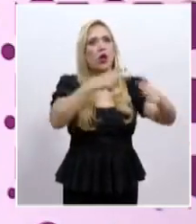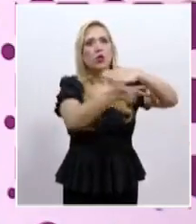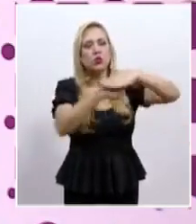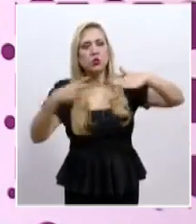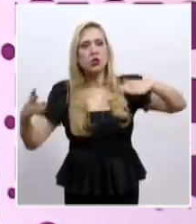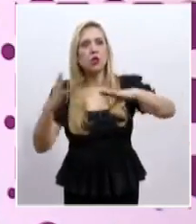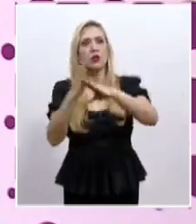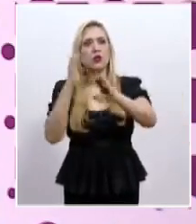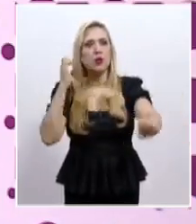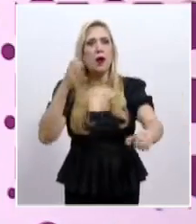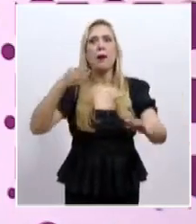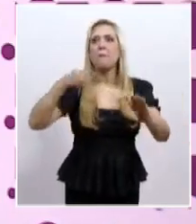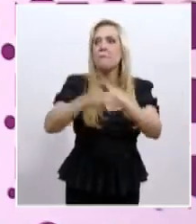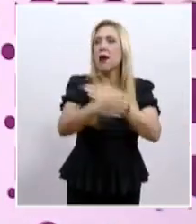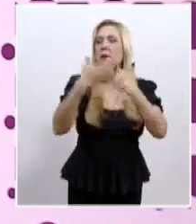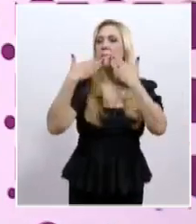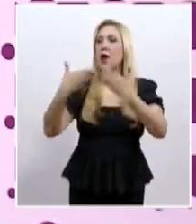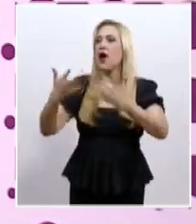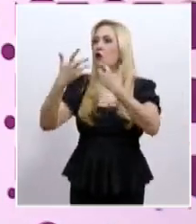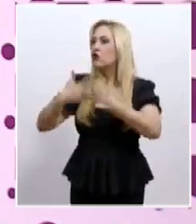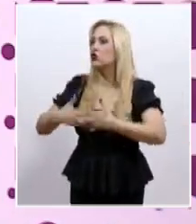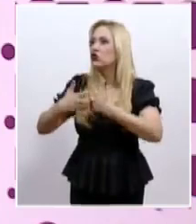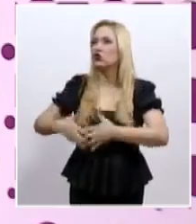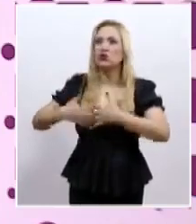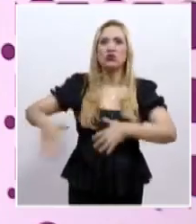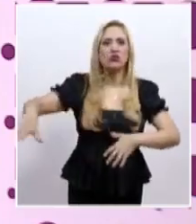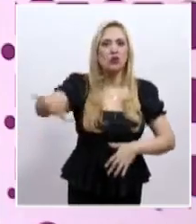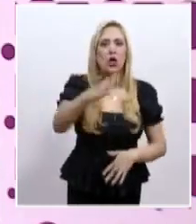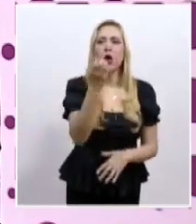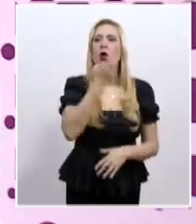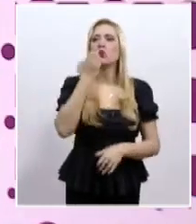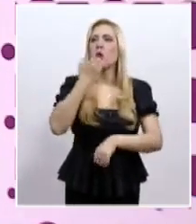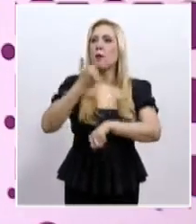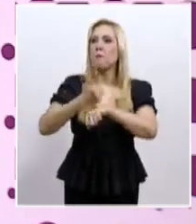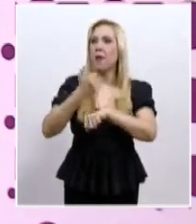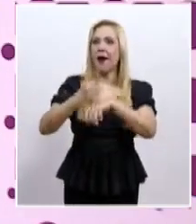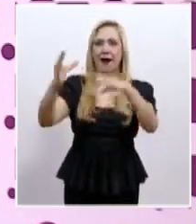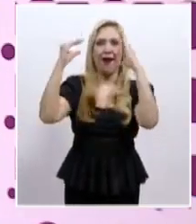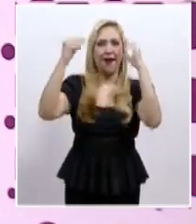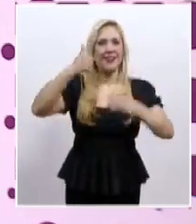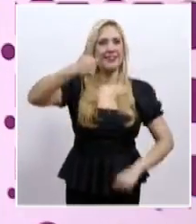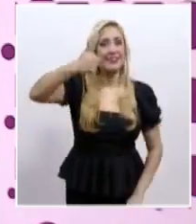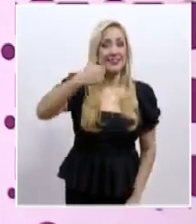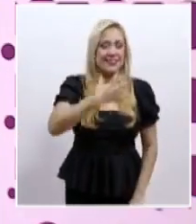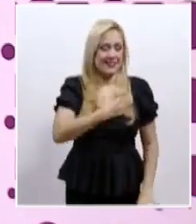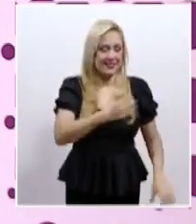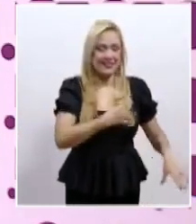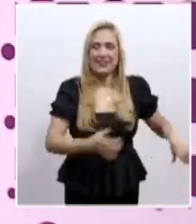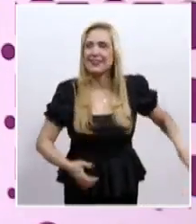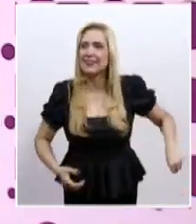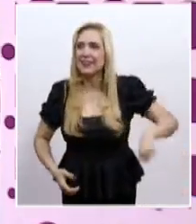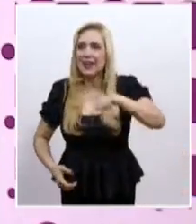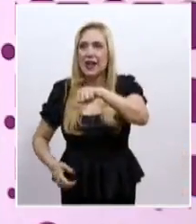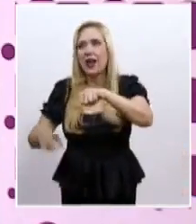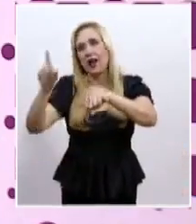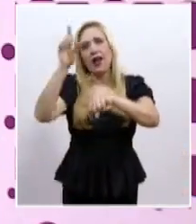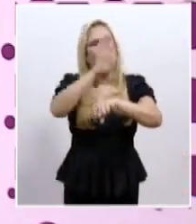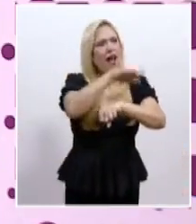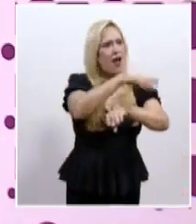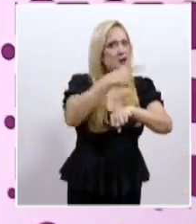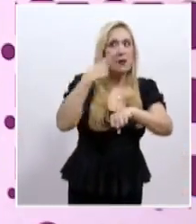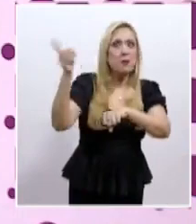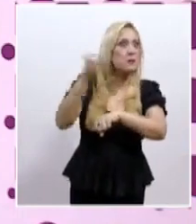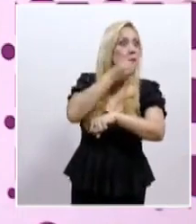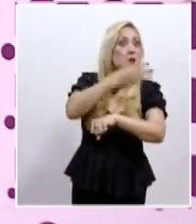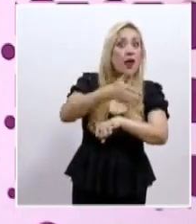porque la escuela pública primaria es buena y ahí podemos enviar nuestros hijos y podemos recomendarlo a otros amigos porque